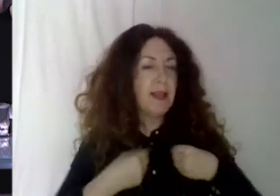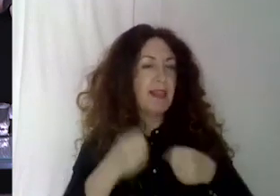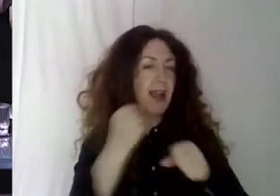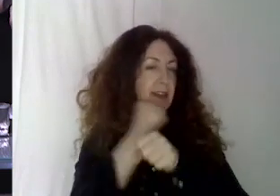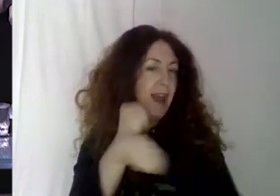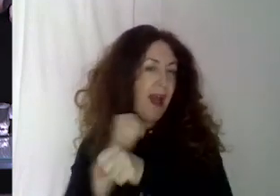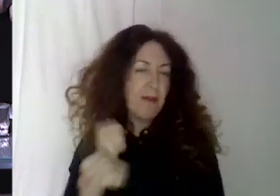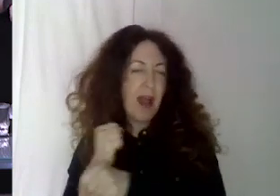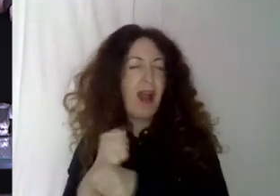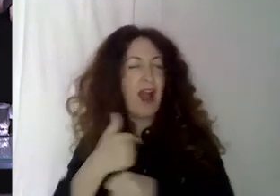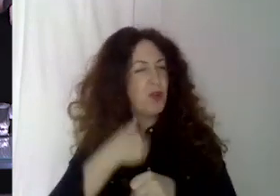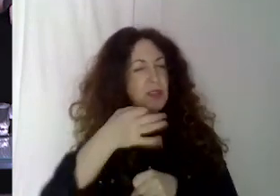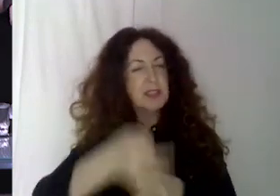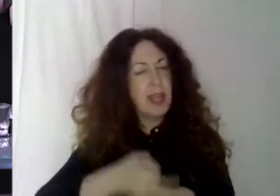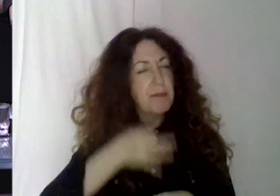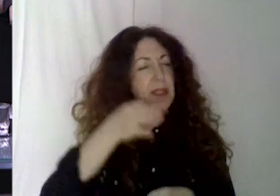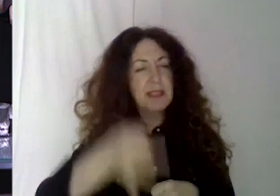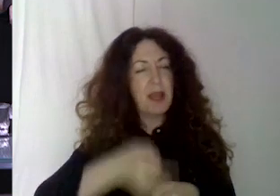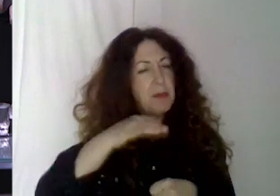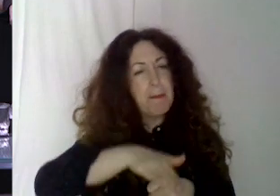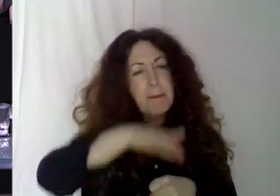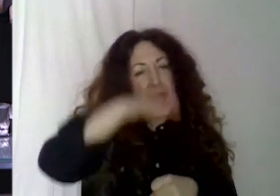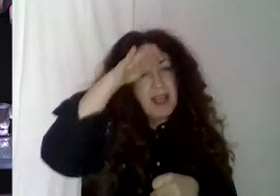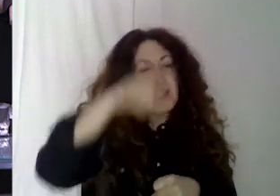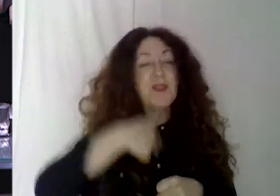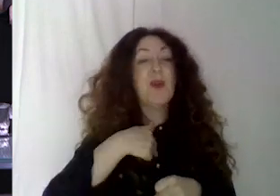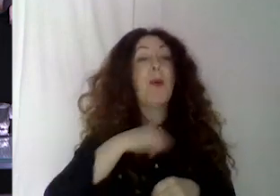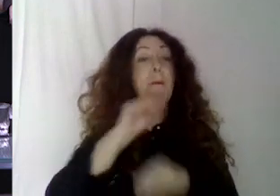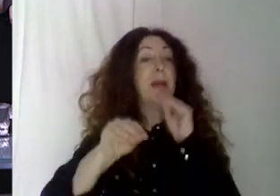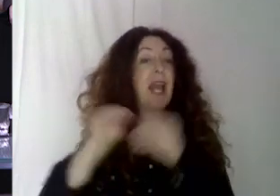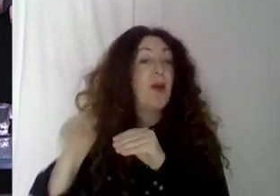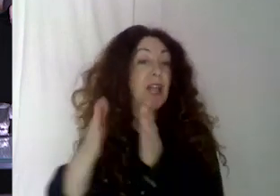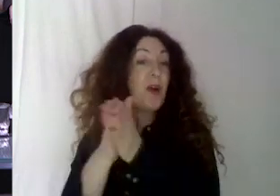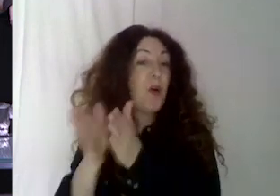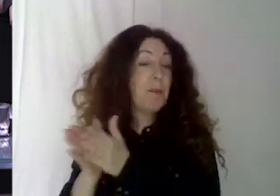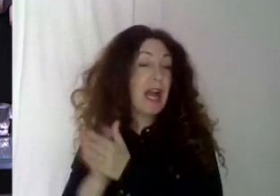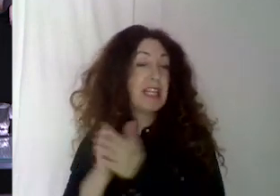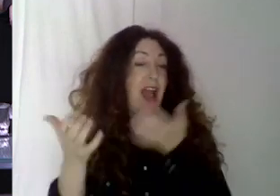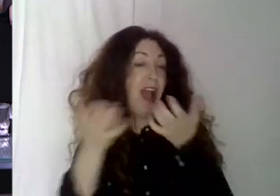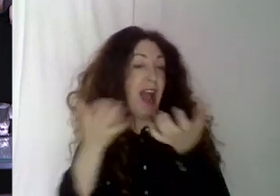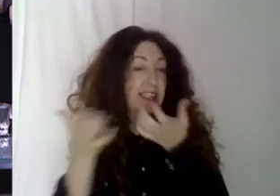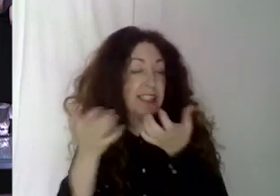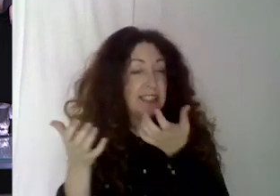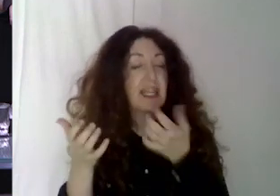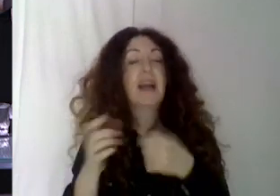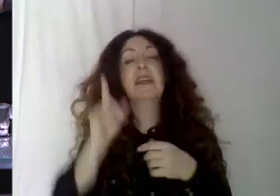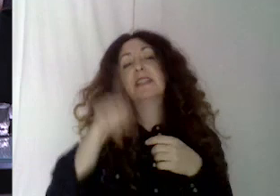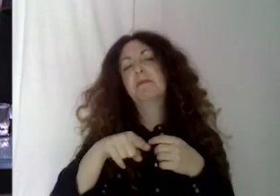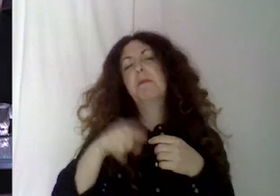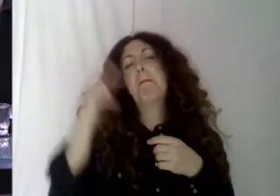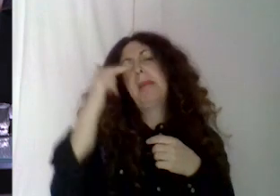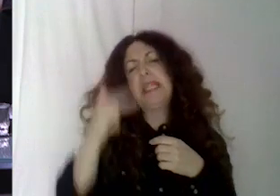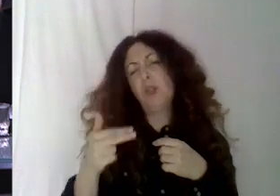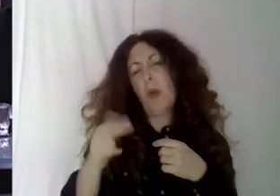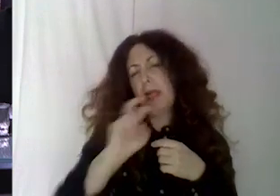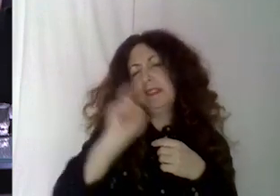¿no? Y yo creo que es una pregunta muy, muy pertinente. Los personajes que